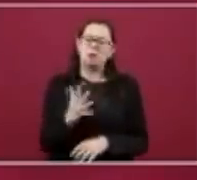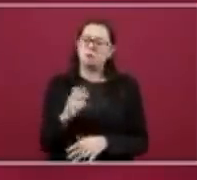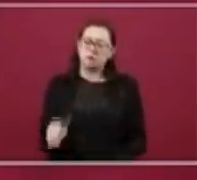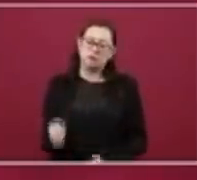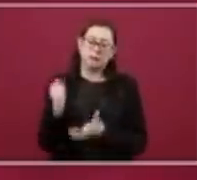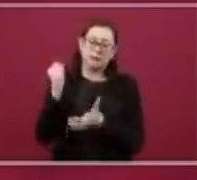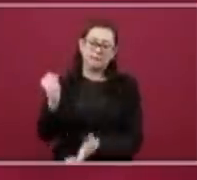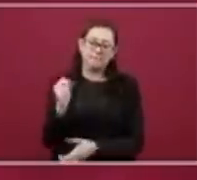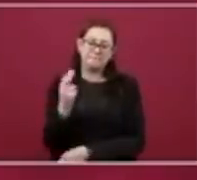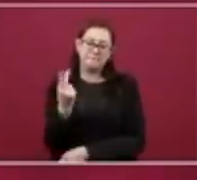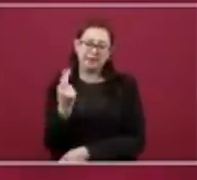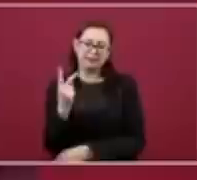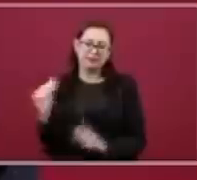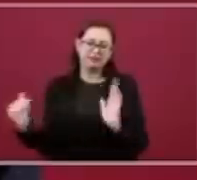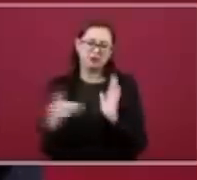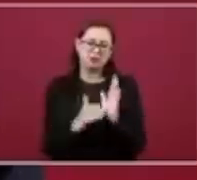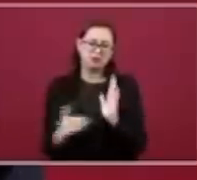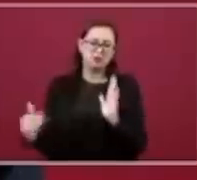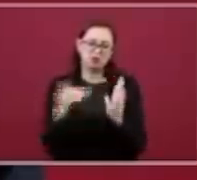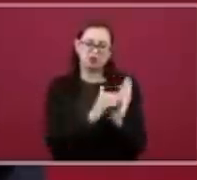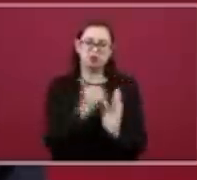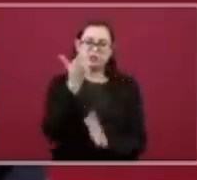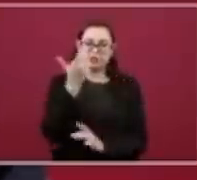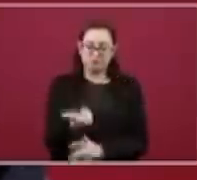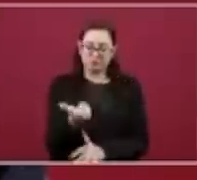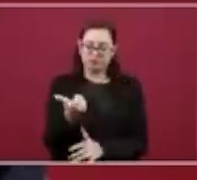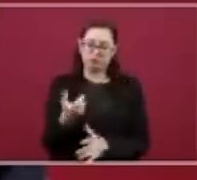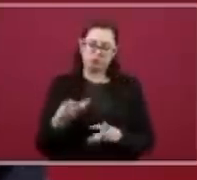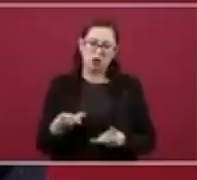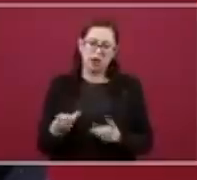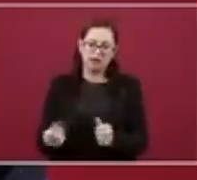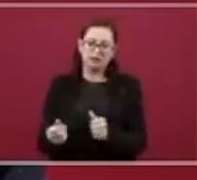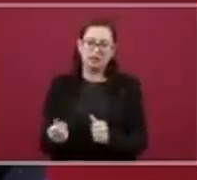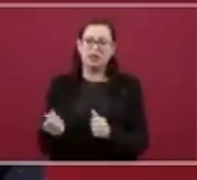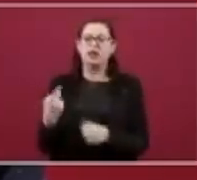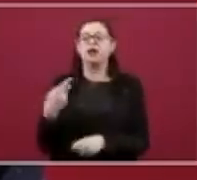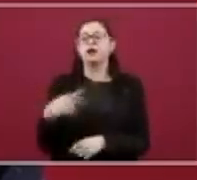25 mil millones de pesos, pero también